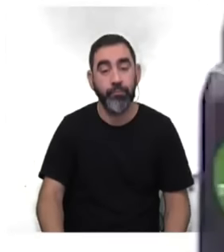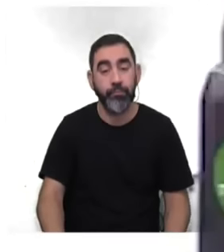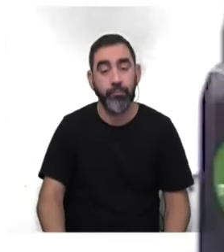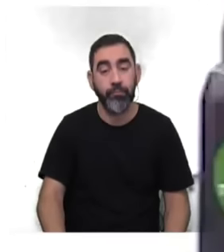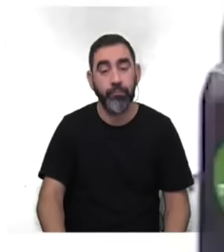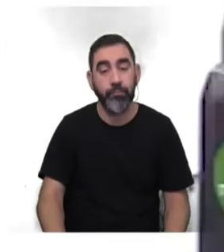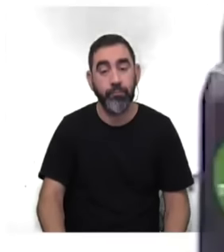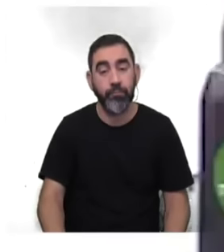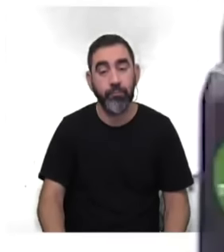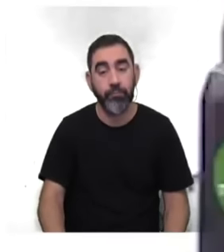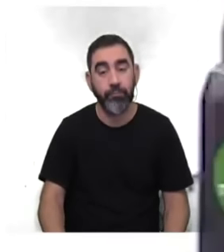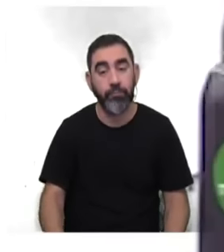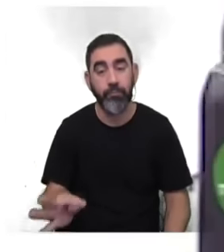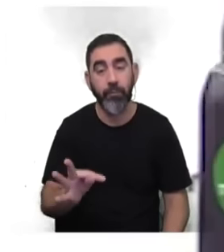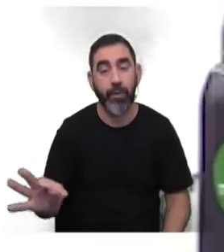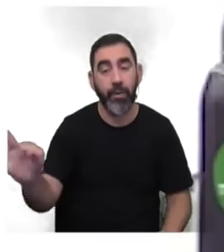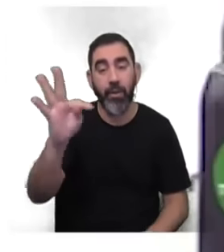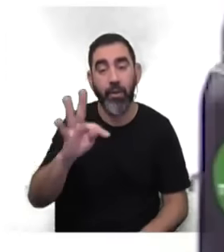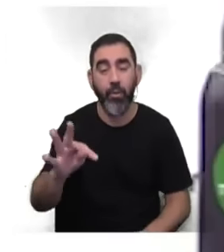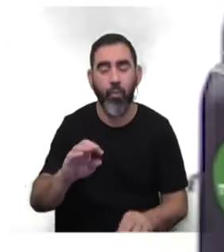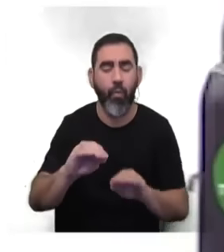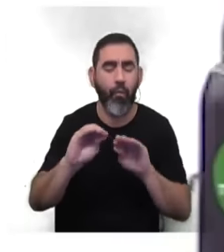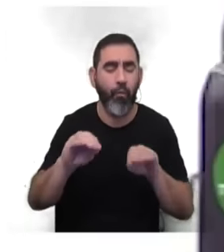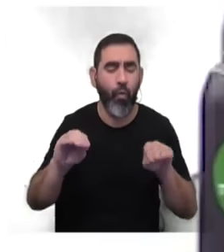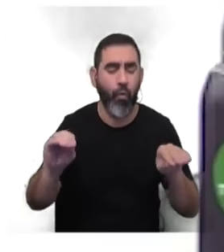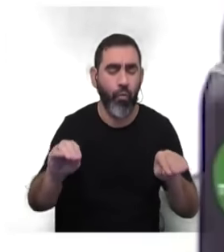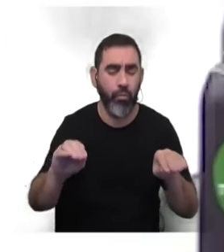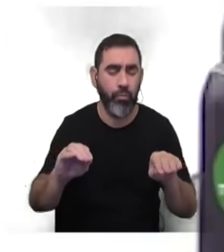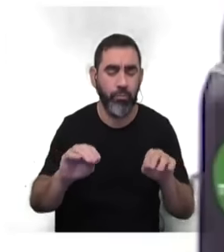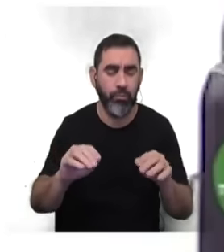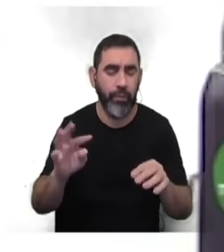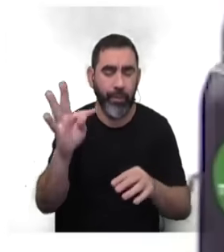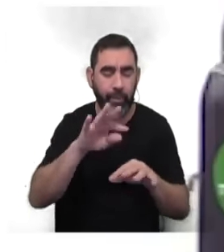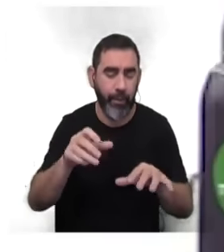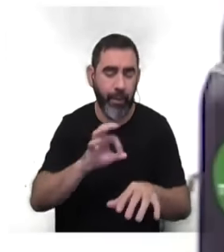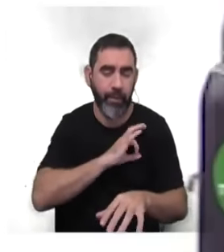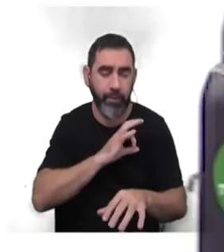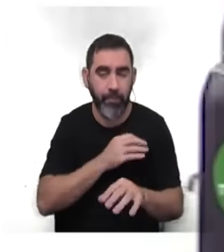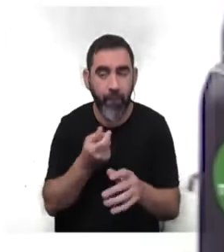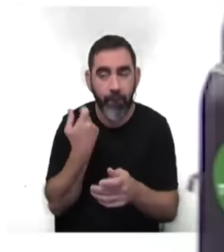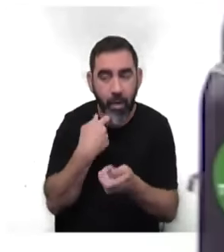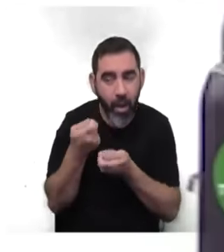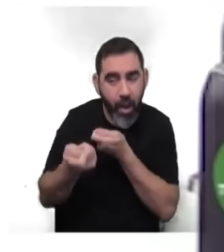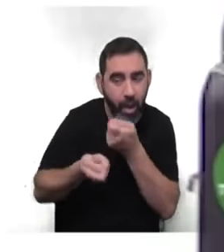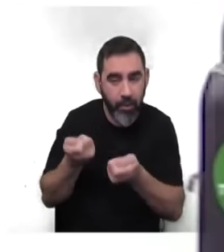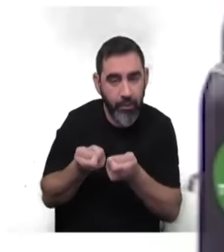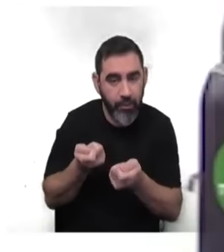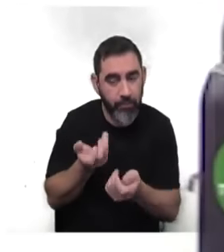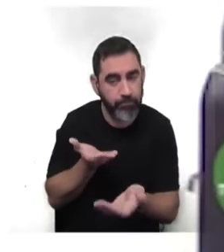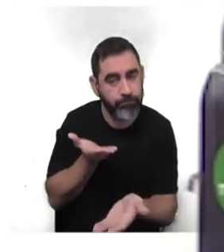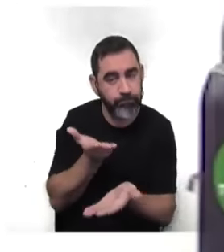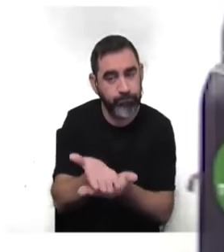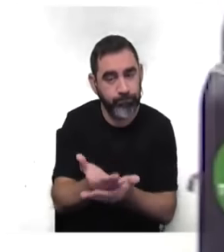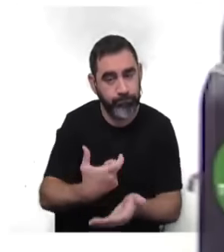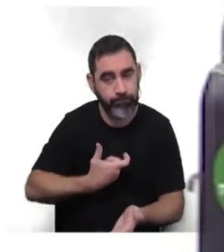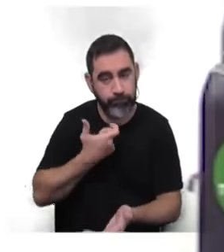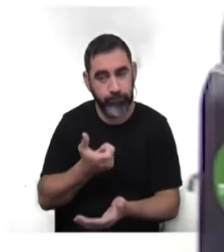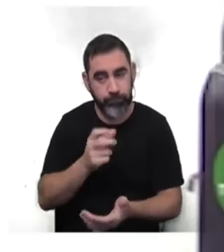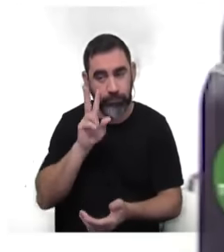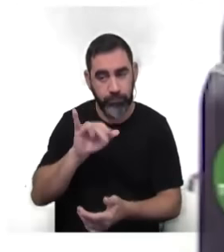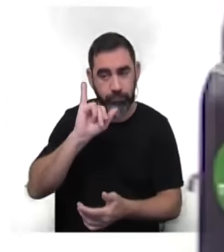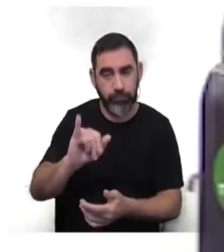de que el teórico nuestro es muy liviano creo que tenemos que agregarle cosas para exigir más nosotros vemos lo que